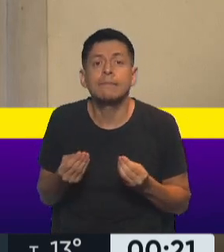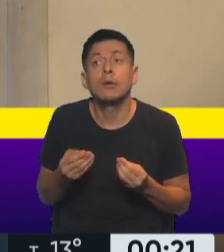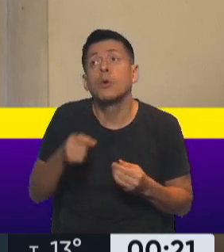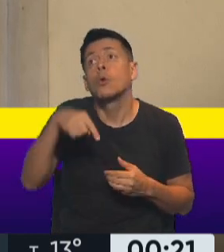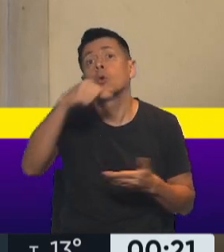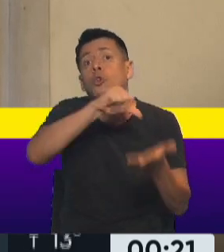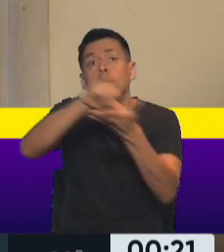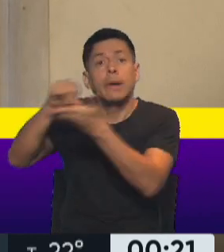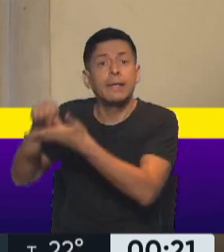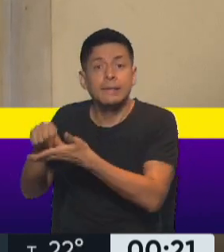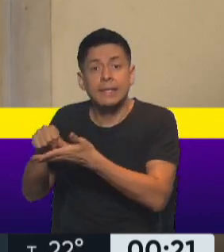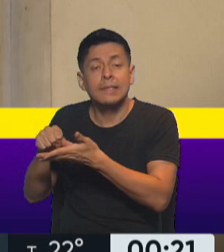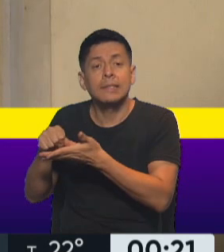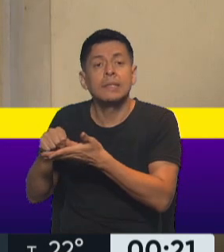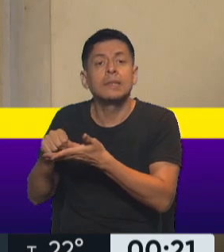países